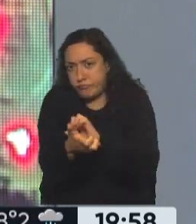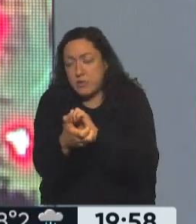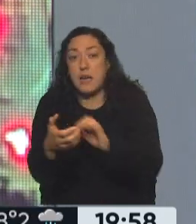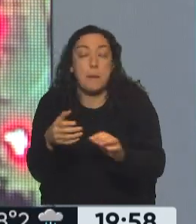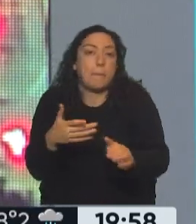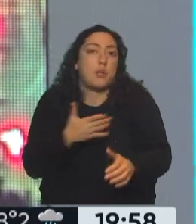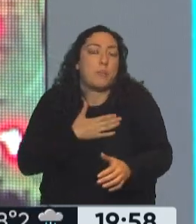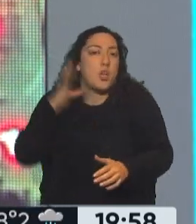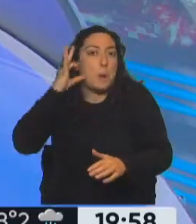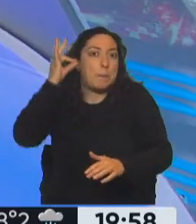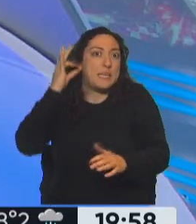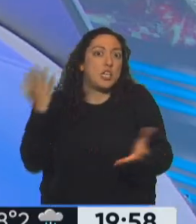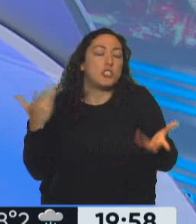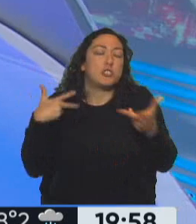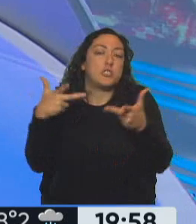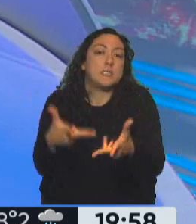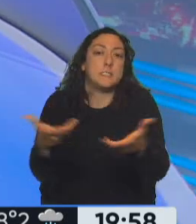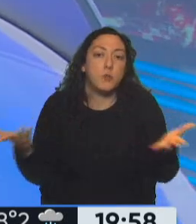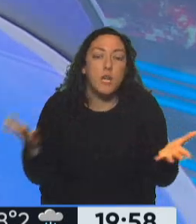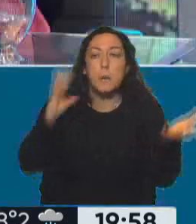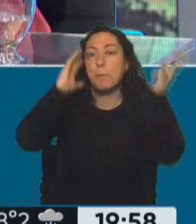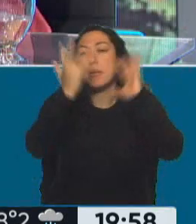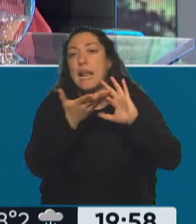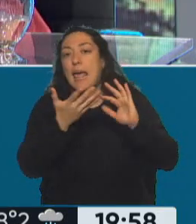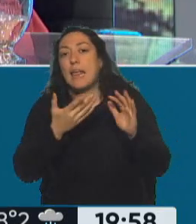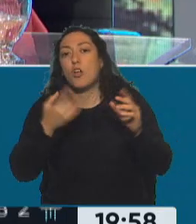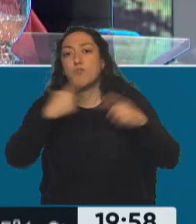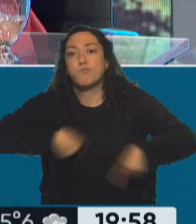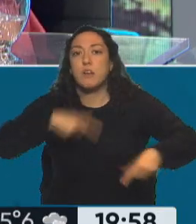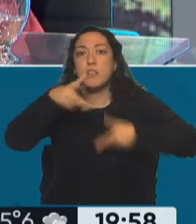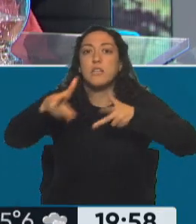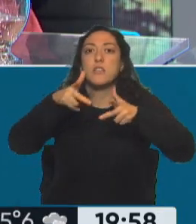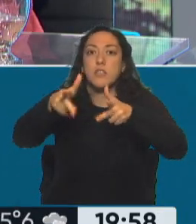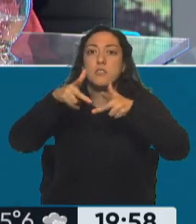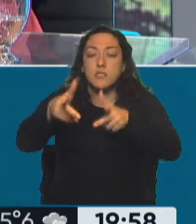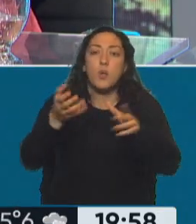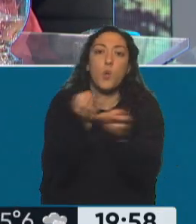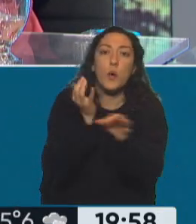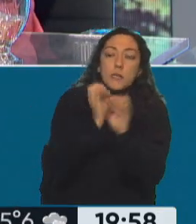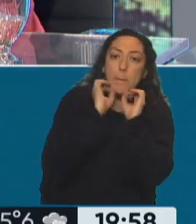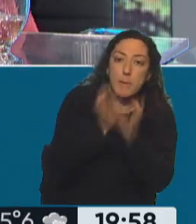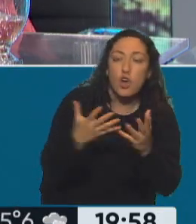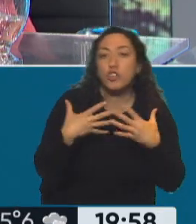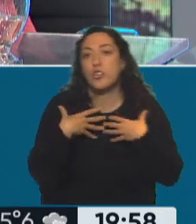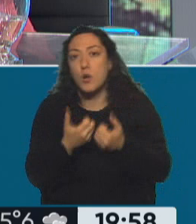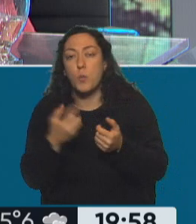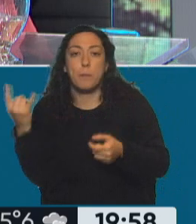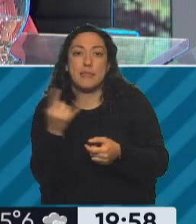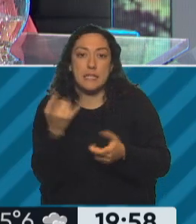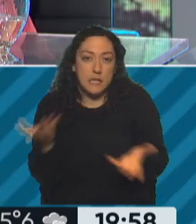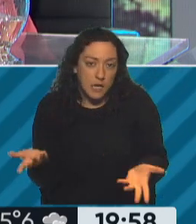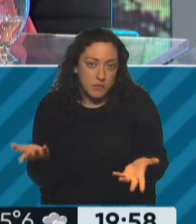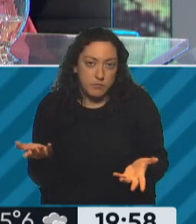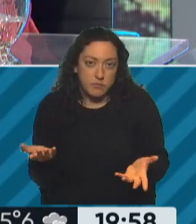no me impide decir, bueno, no, Milei está diciendo cosas como voy a mejorar la educación o voy a mejorar la salud con una mentira que sabemos